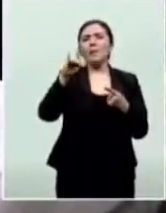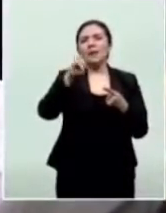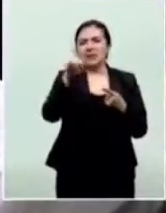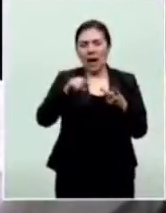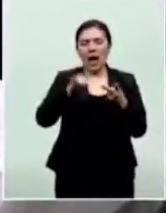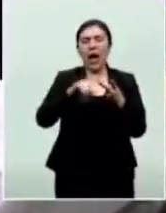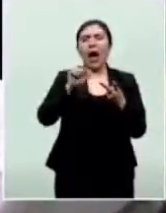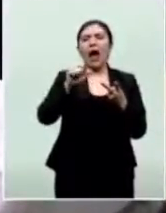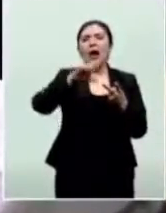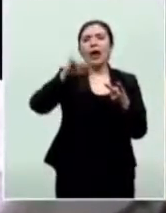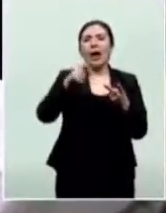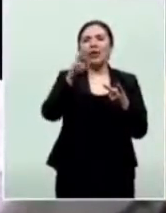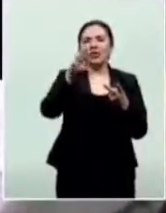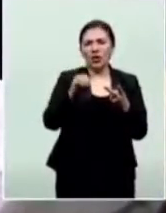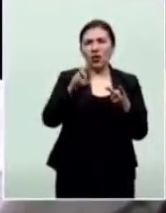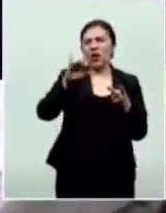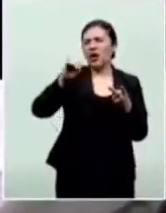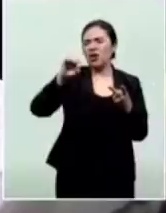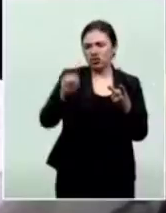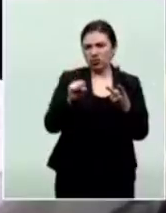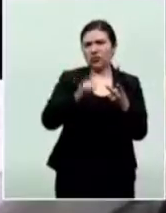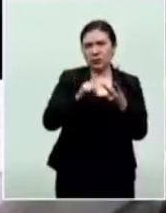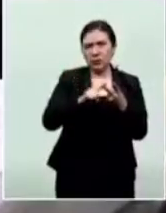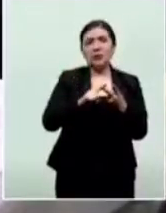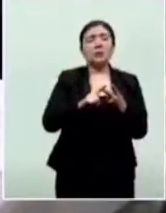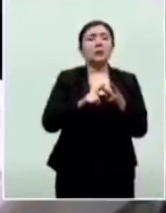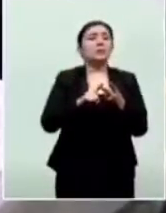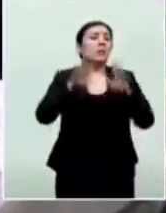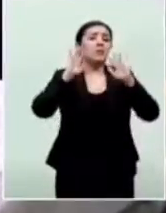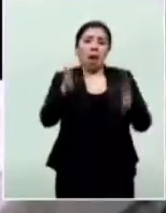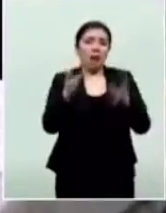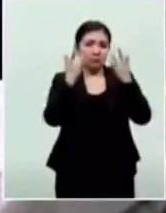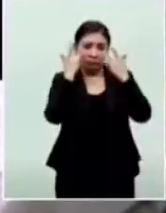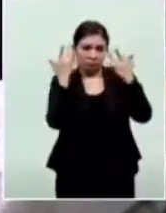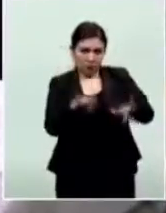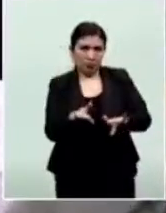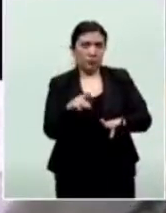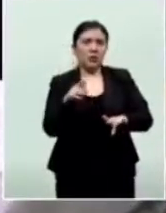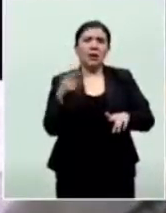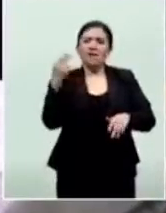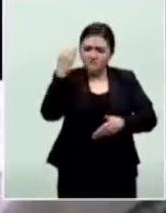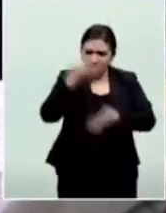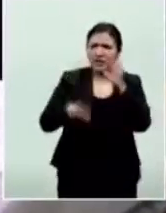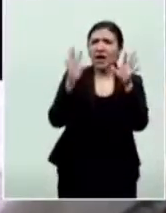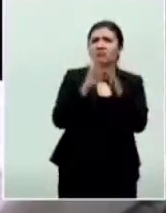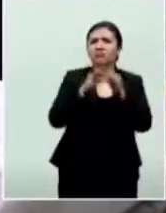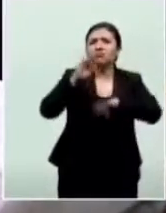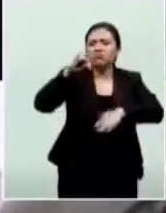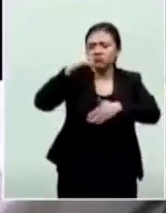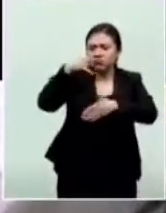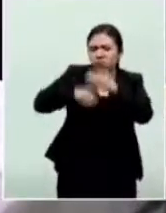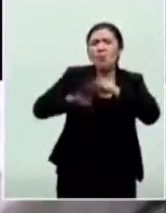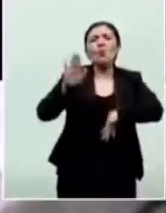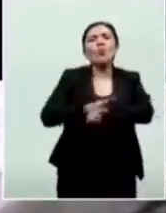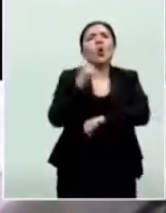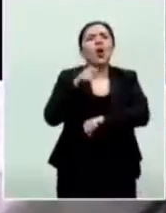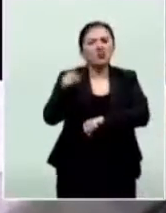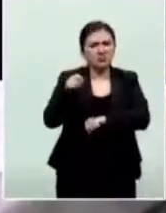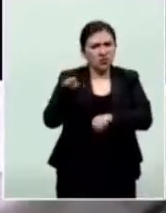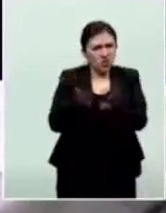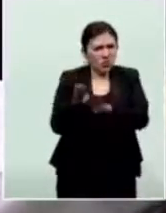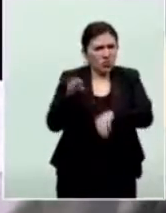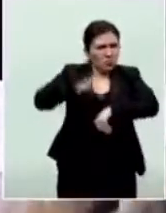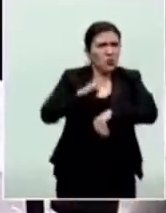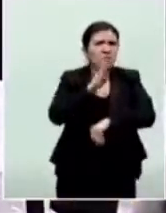que salieron y que también su salida no ha sido explicada suficientemente, y también hay versiones de que los ligan con malos manejos dentro